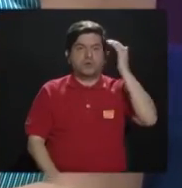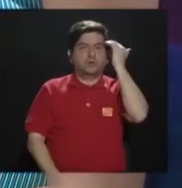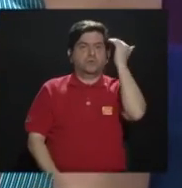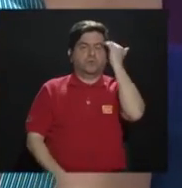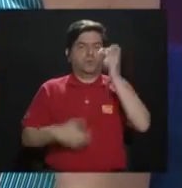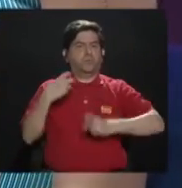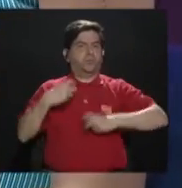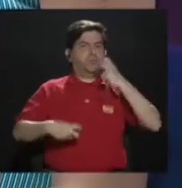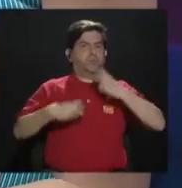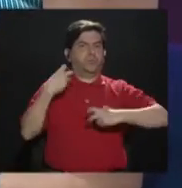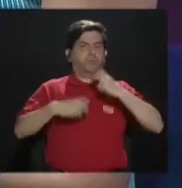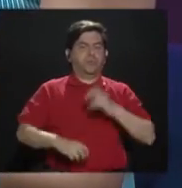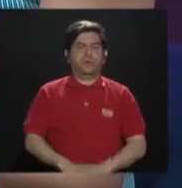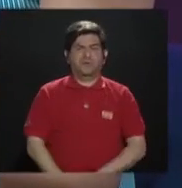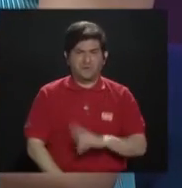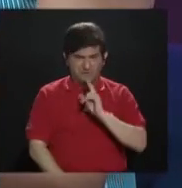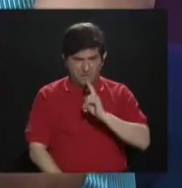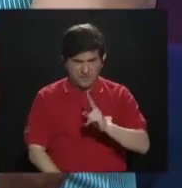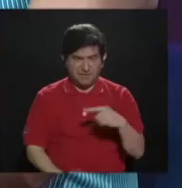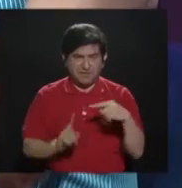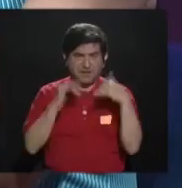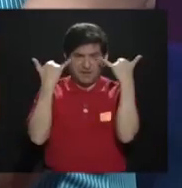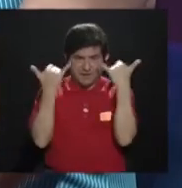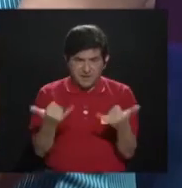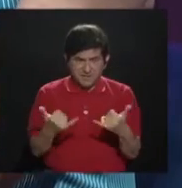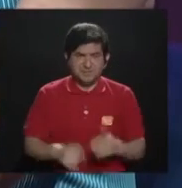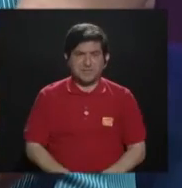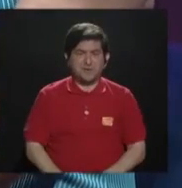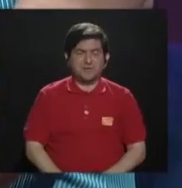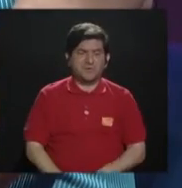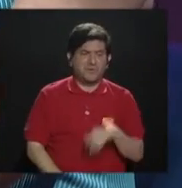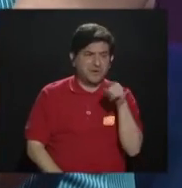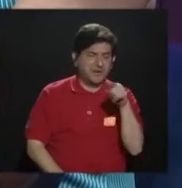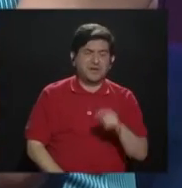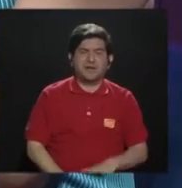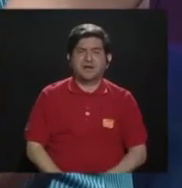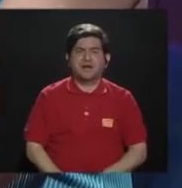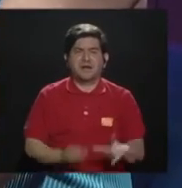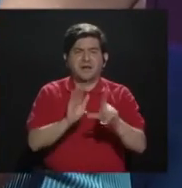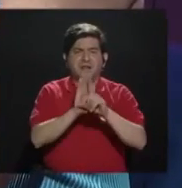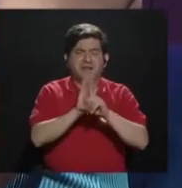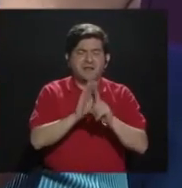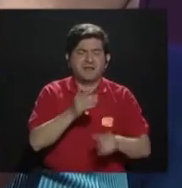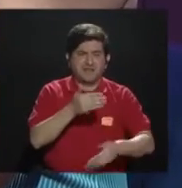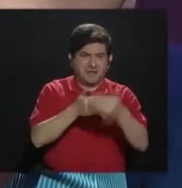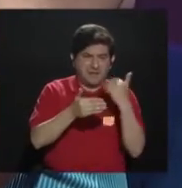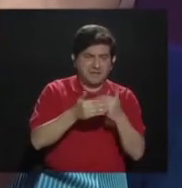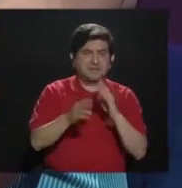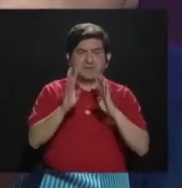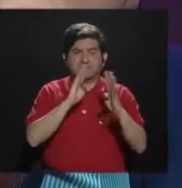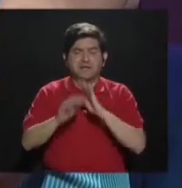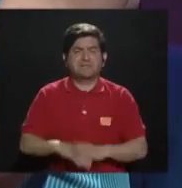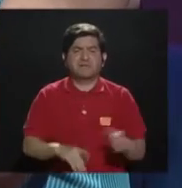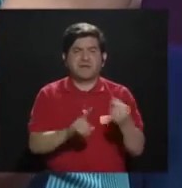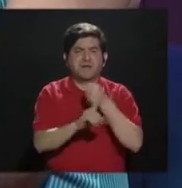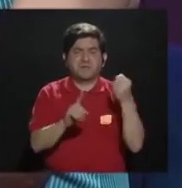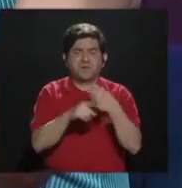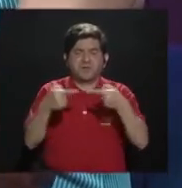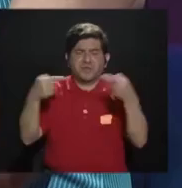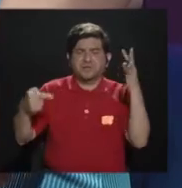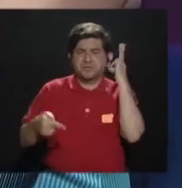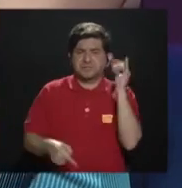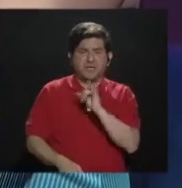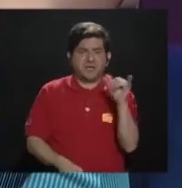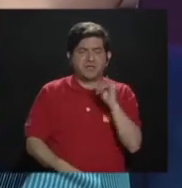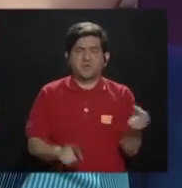de la problemática. Lo cierto es que hasta el momento de sanción de esta ley seguíamos hablando de la violencia contra las mujeres como si fuera lo